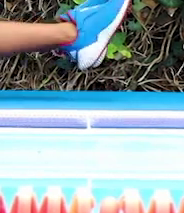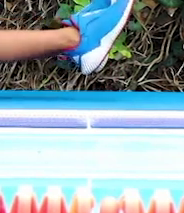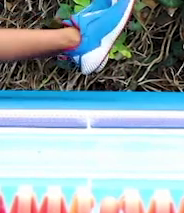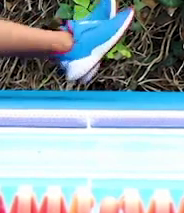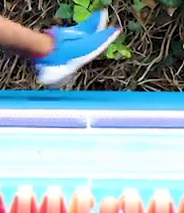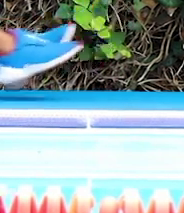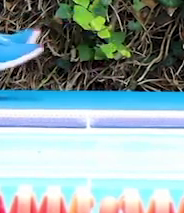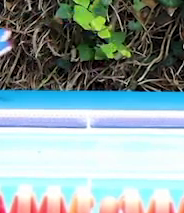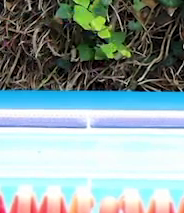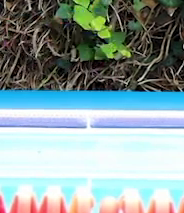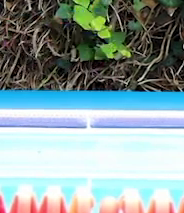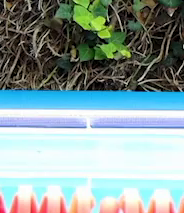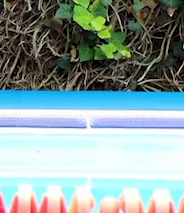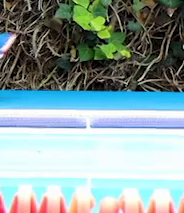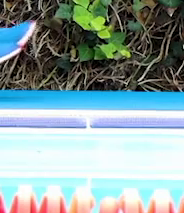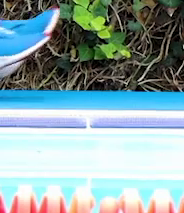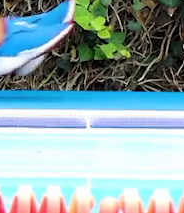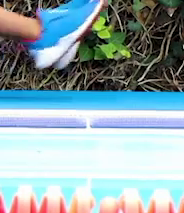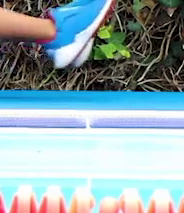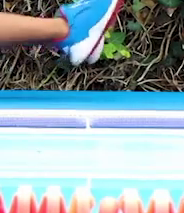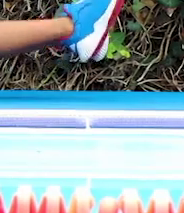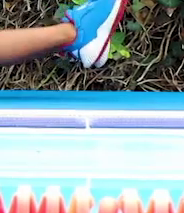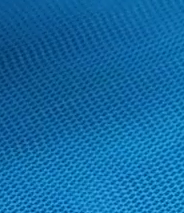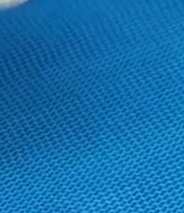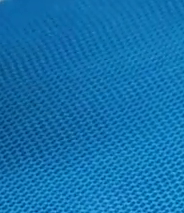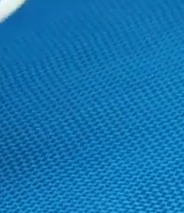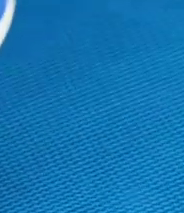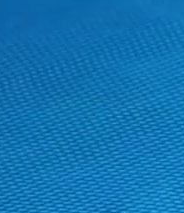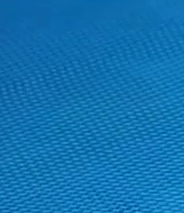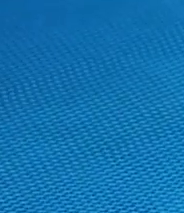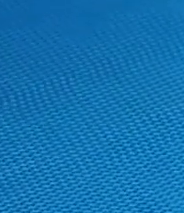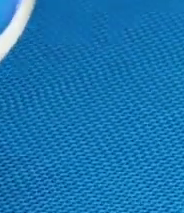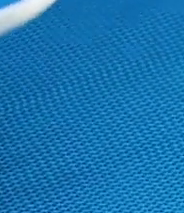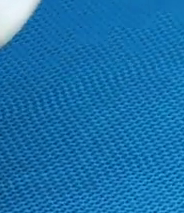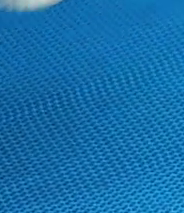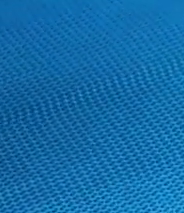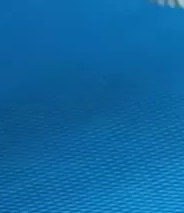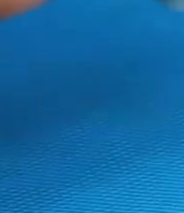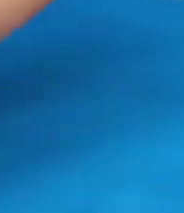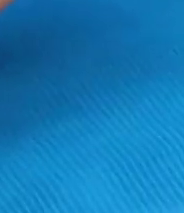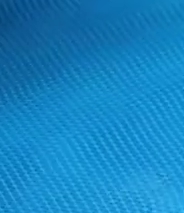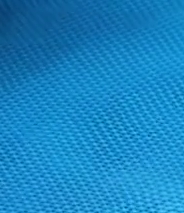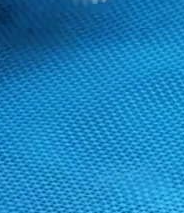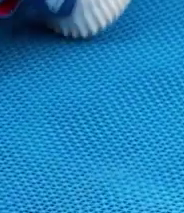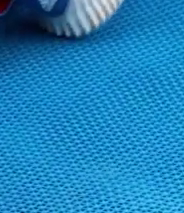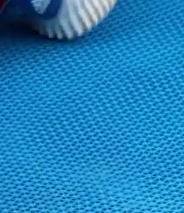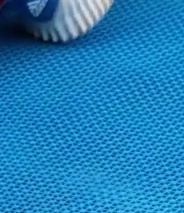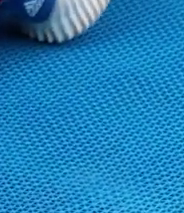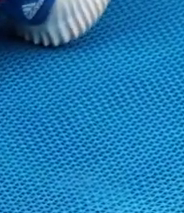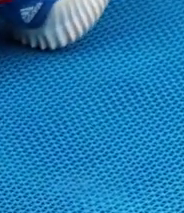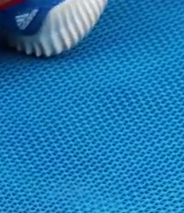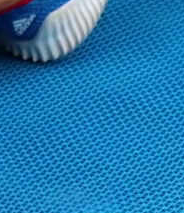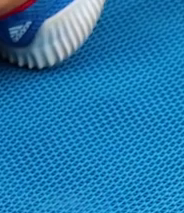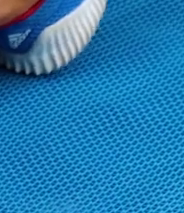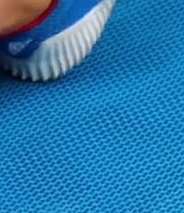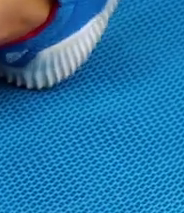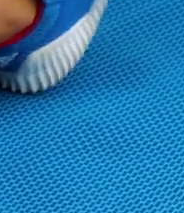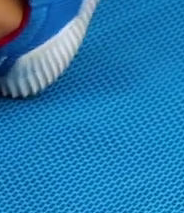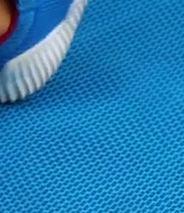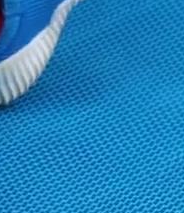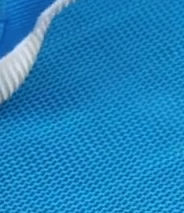dos, flexiona, estira bien sin que peguen los talones en el suelo. Alto.